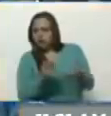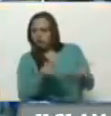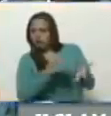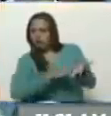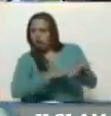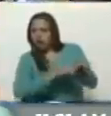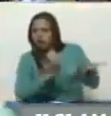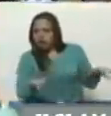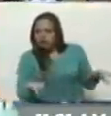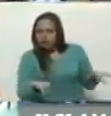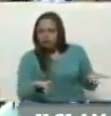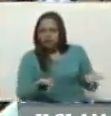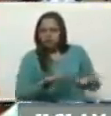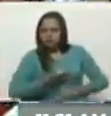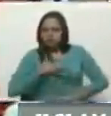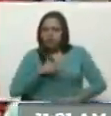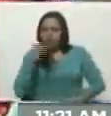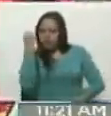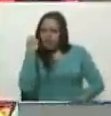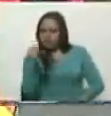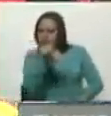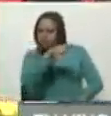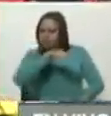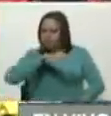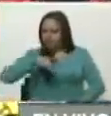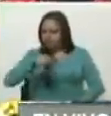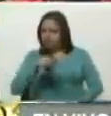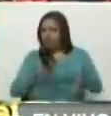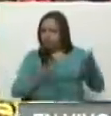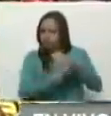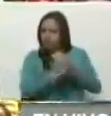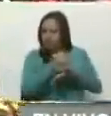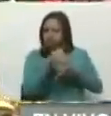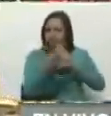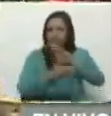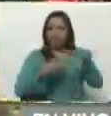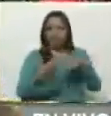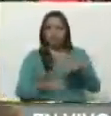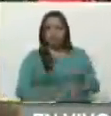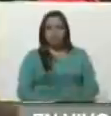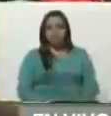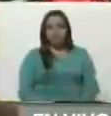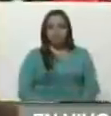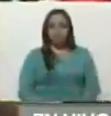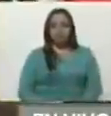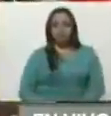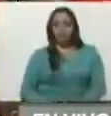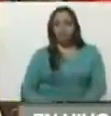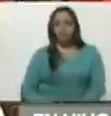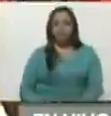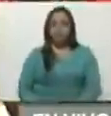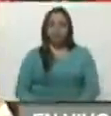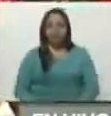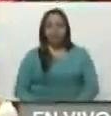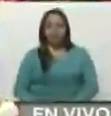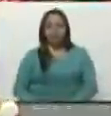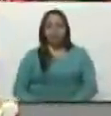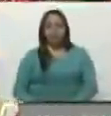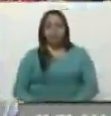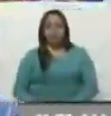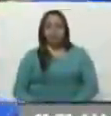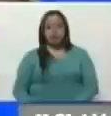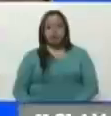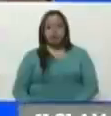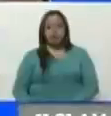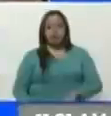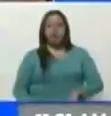Piensen ustedes entonces en esos casos. Además, una organización que predica la